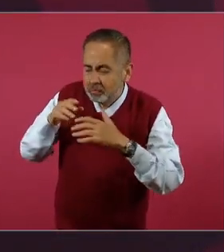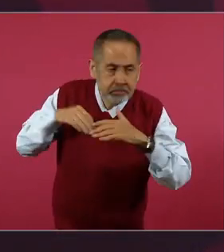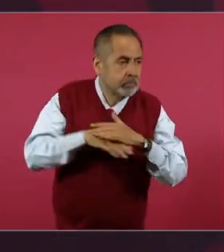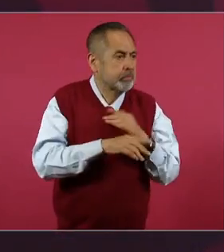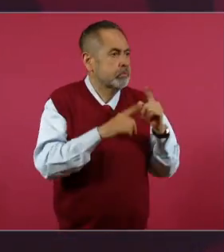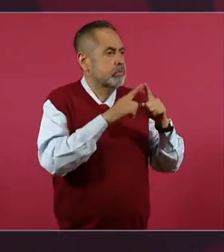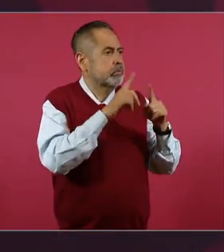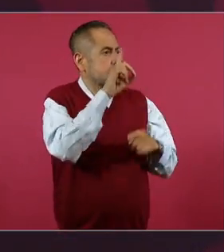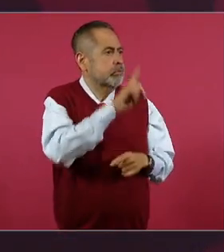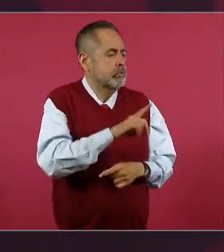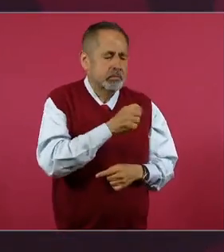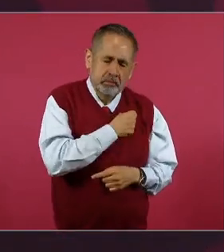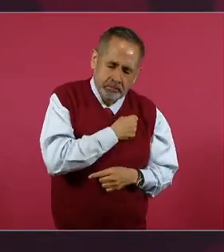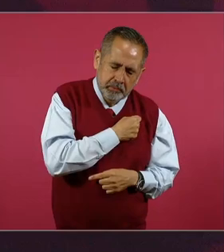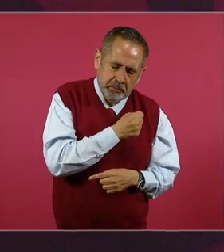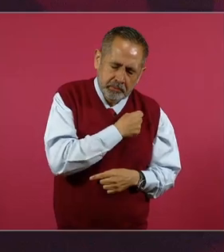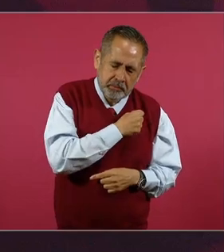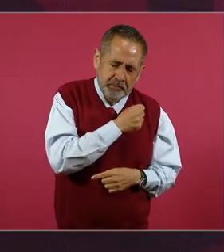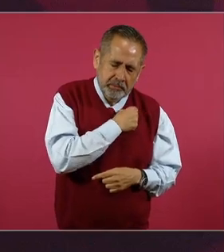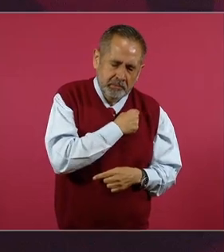por mi culpa y por mi culpa